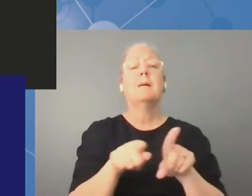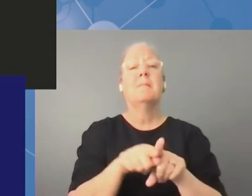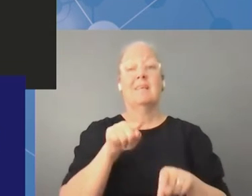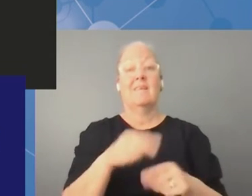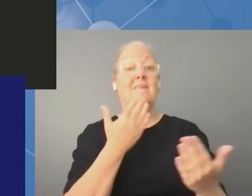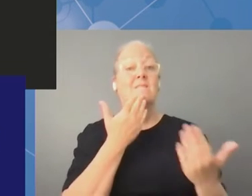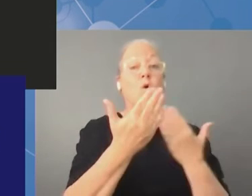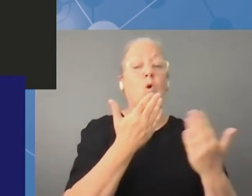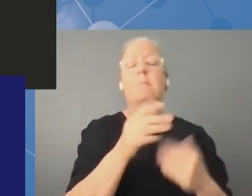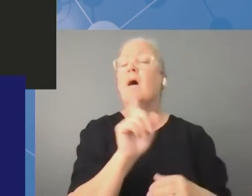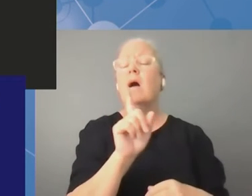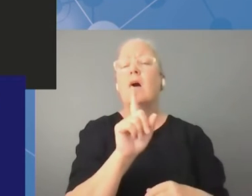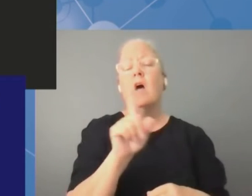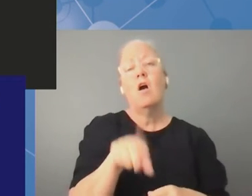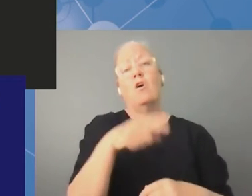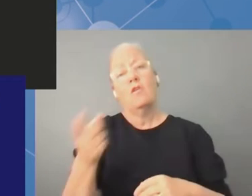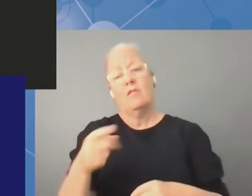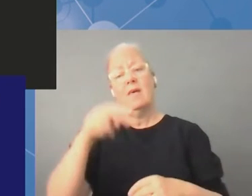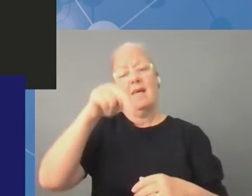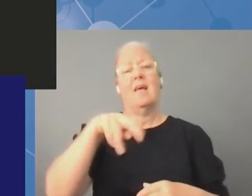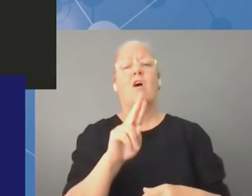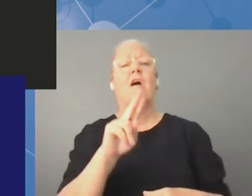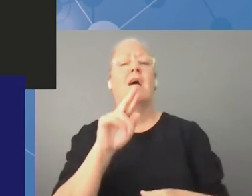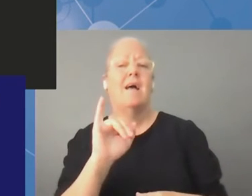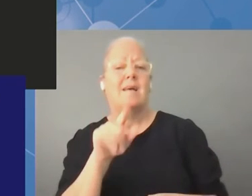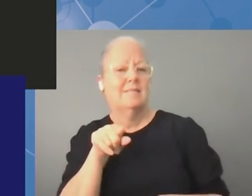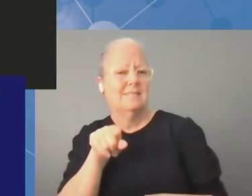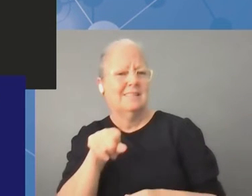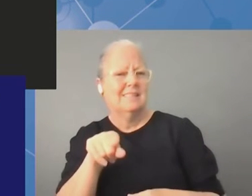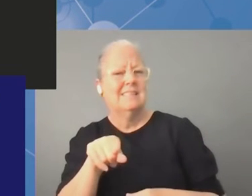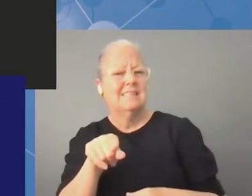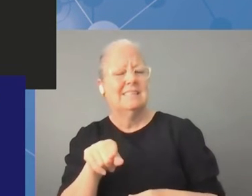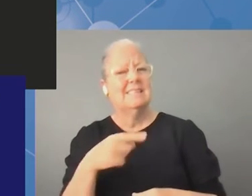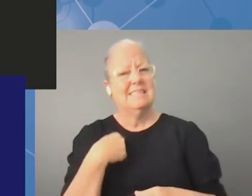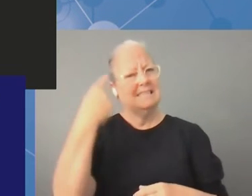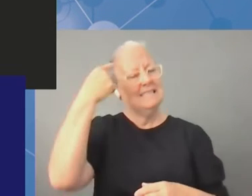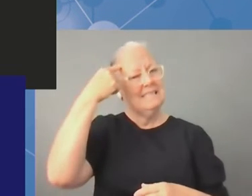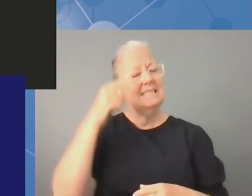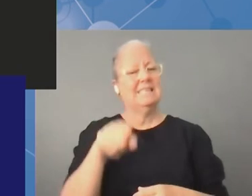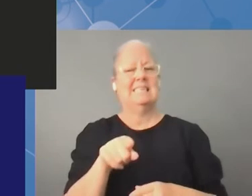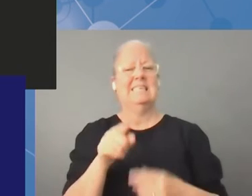Asimismo, me gustaría pedir que los organizadores del foro IGF